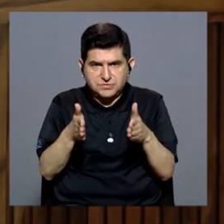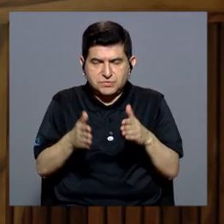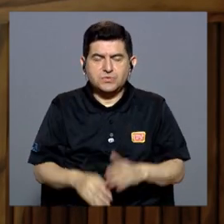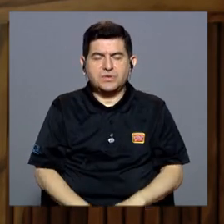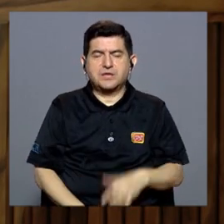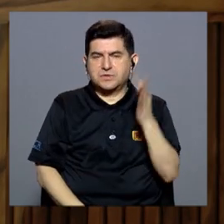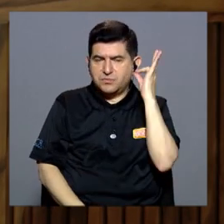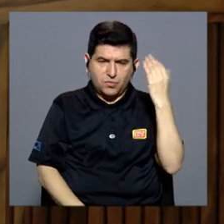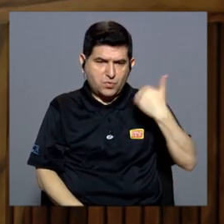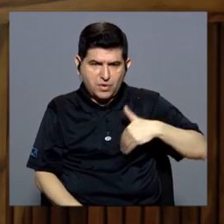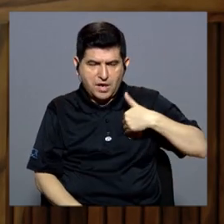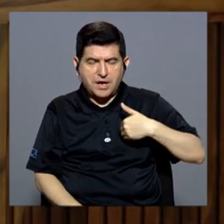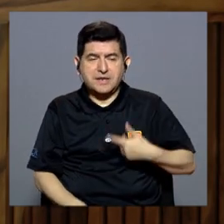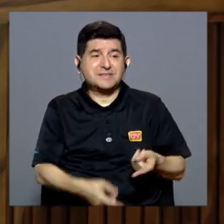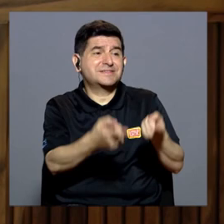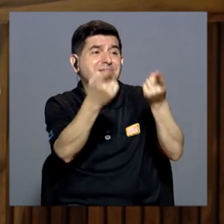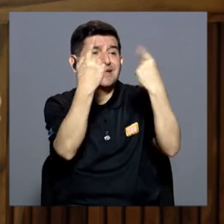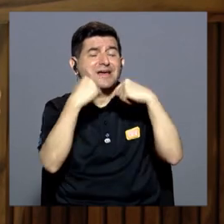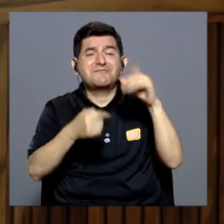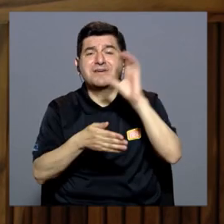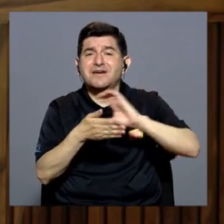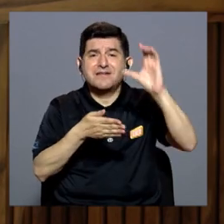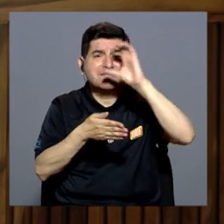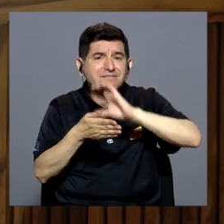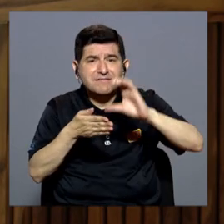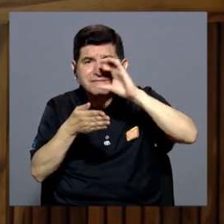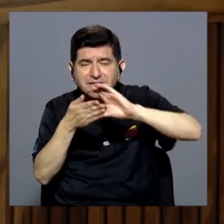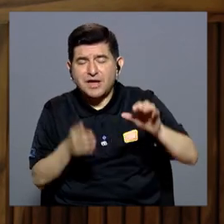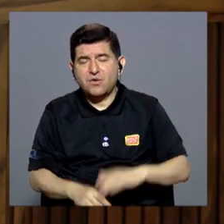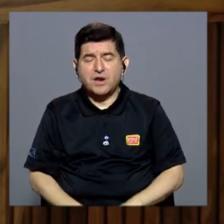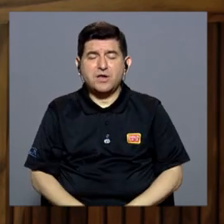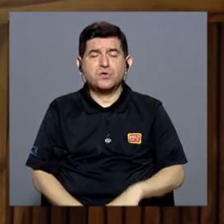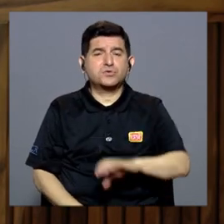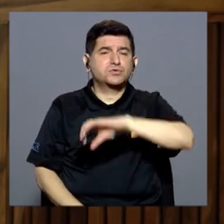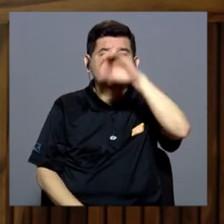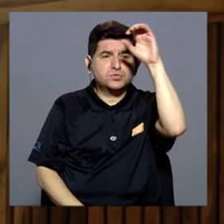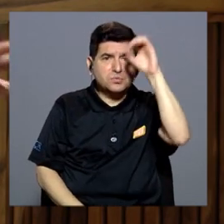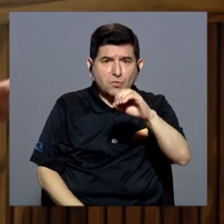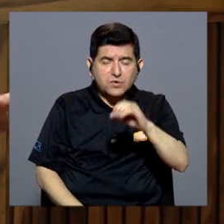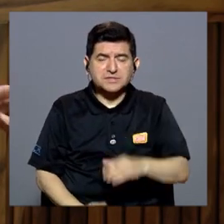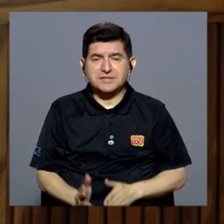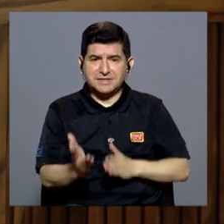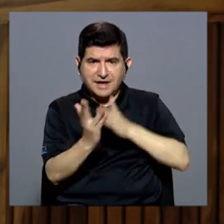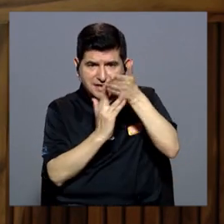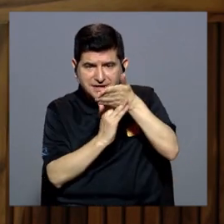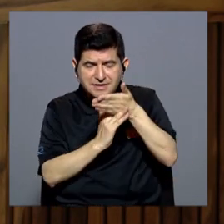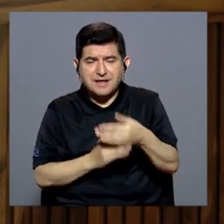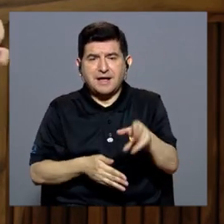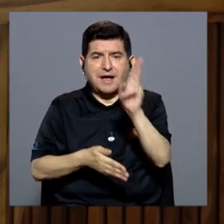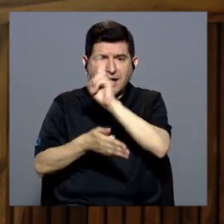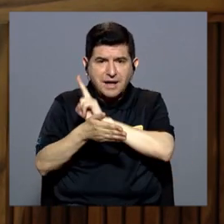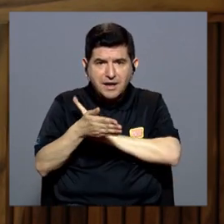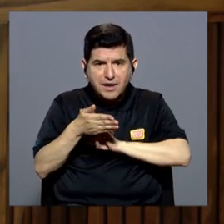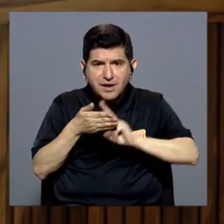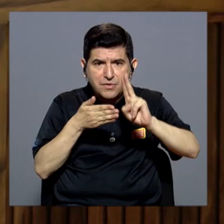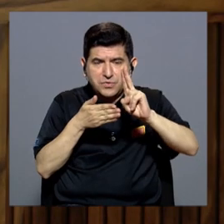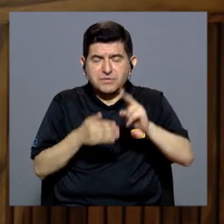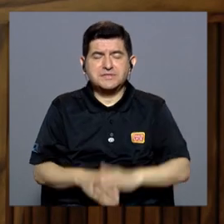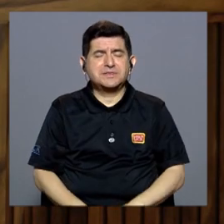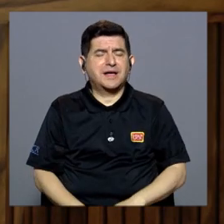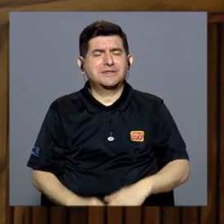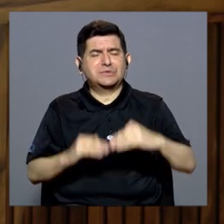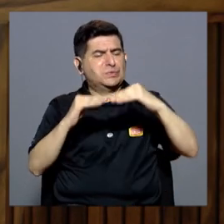muchachos y muchachas provenientes de colegios cuya probabilidad de ingreso a la educación superior era muy